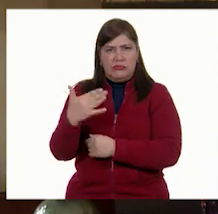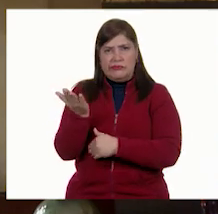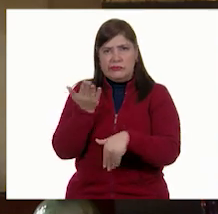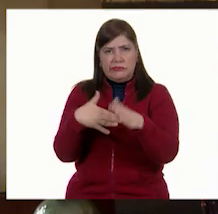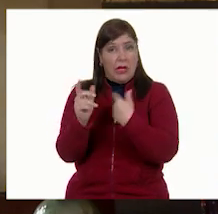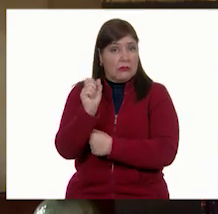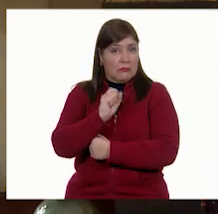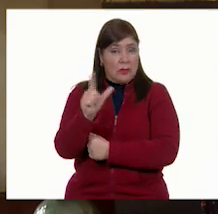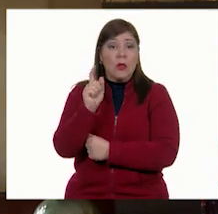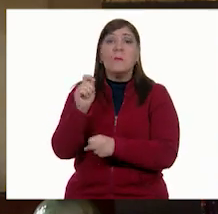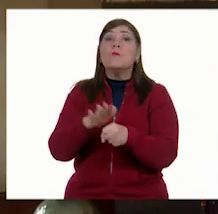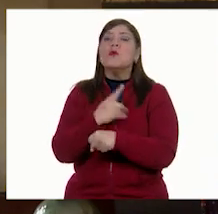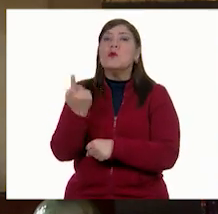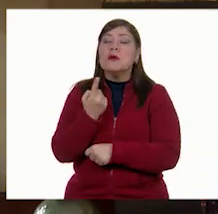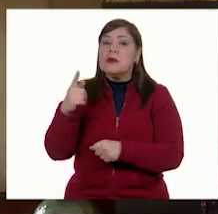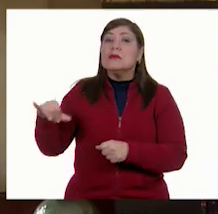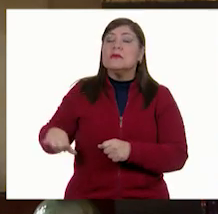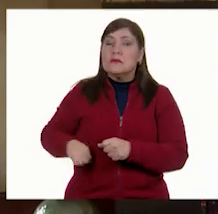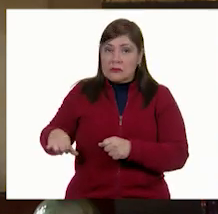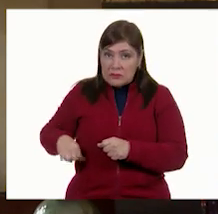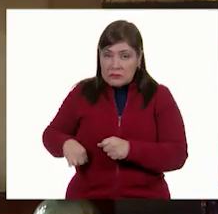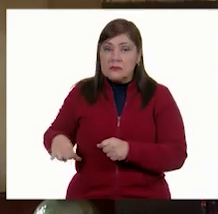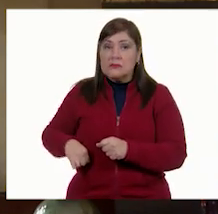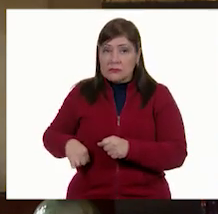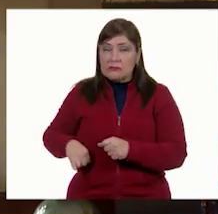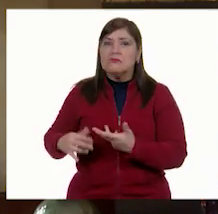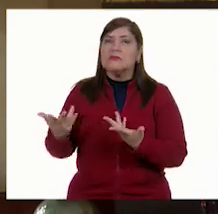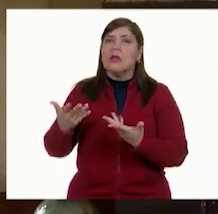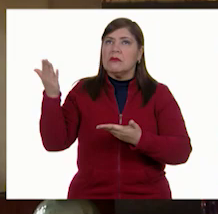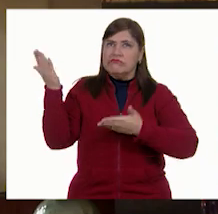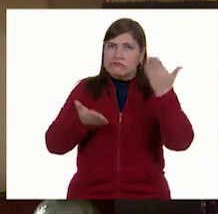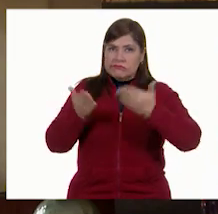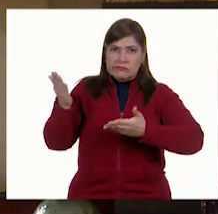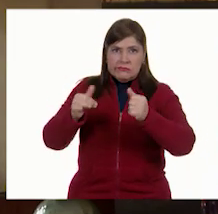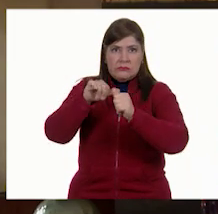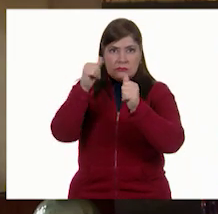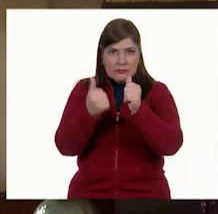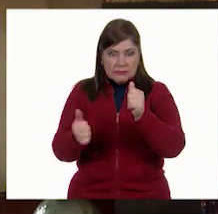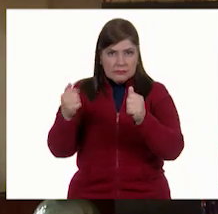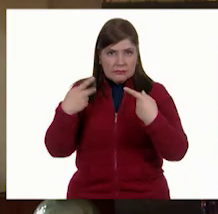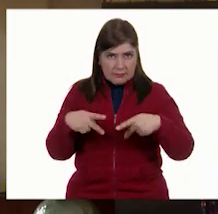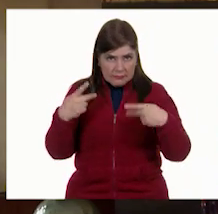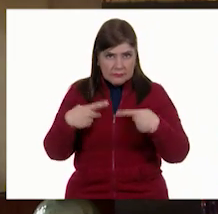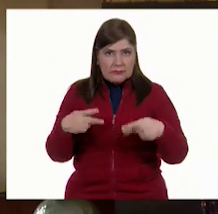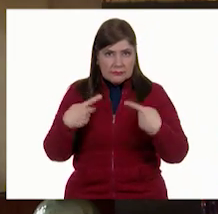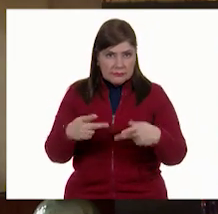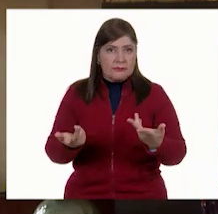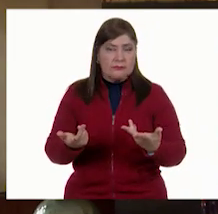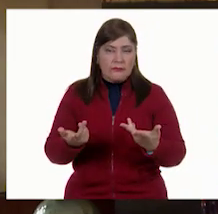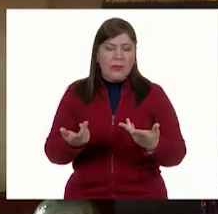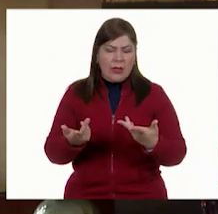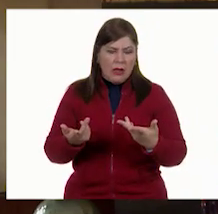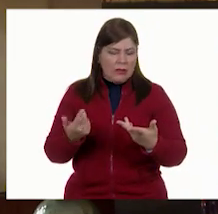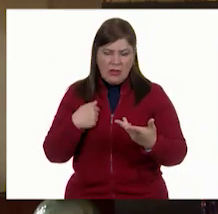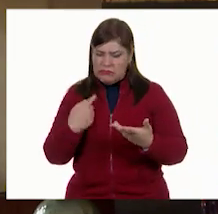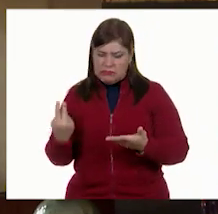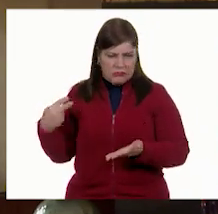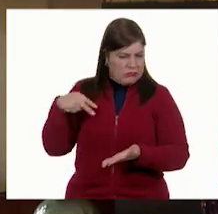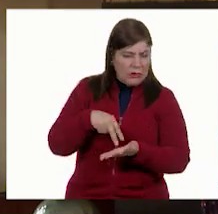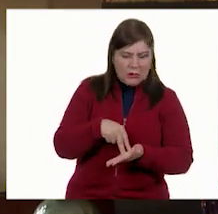y muy interesante, porque llegan los artistas antes de tener claro qué van a